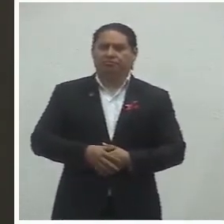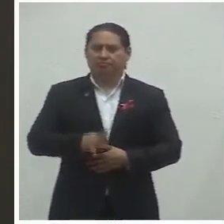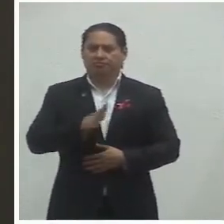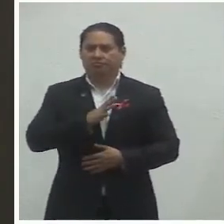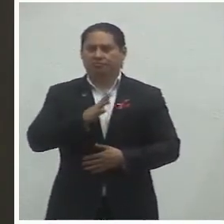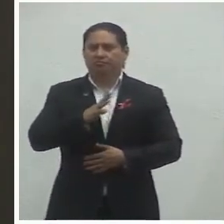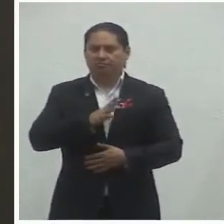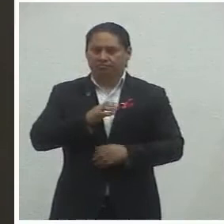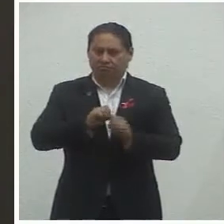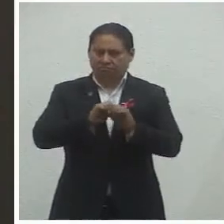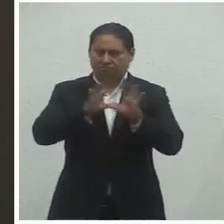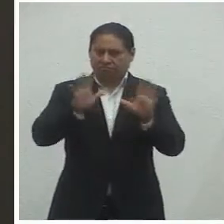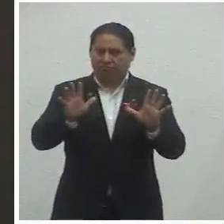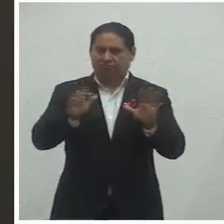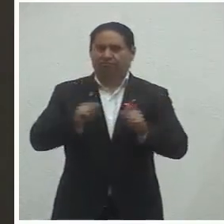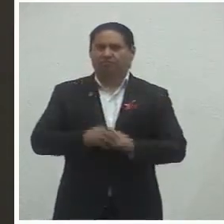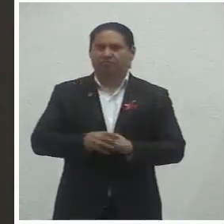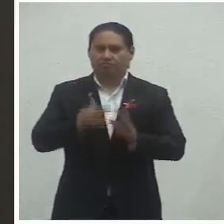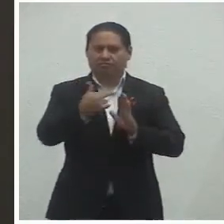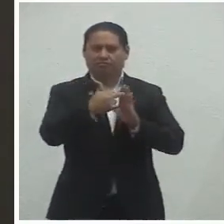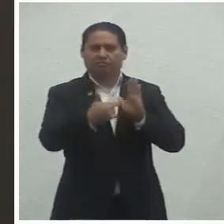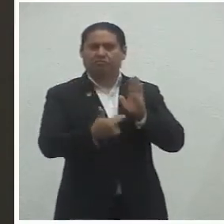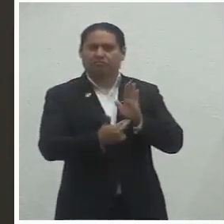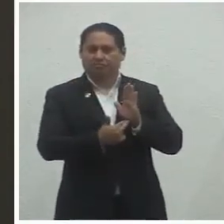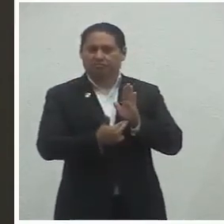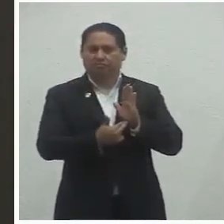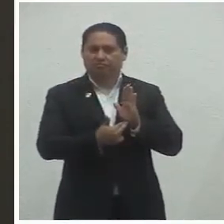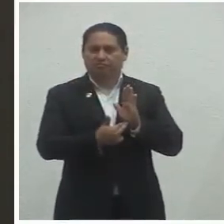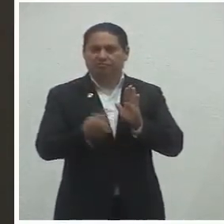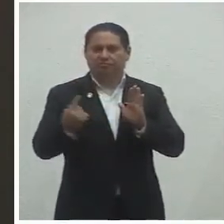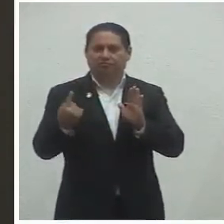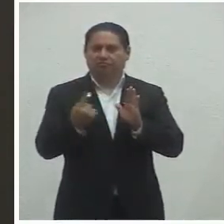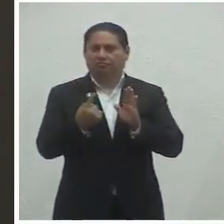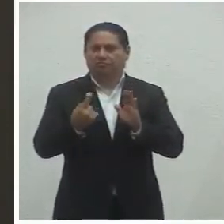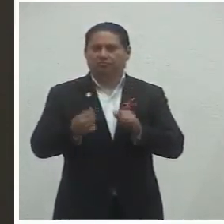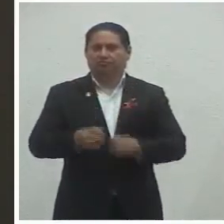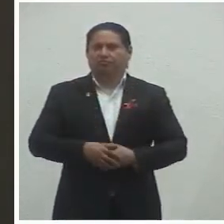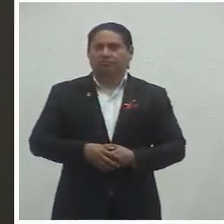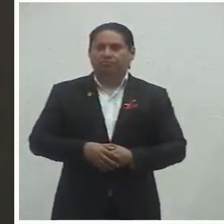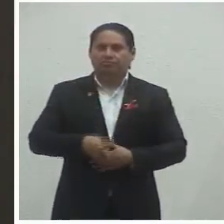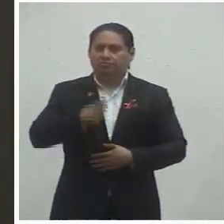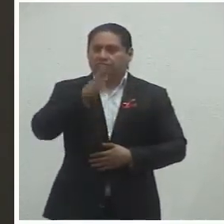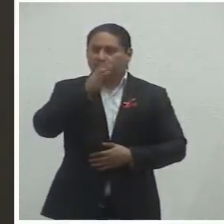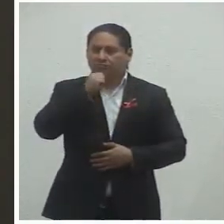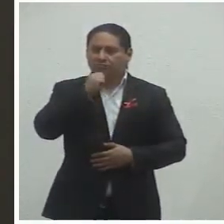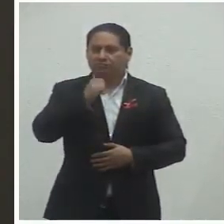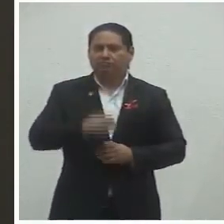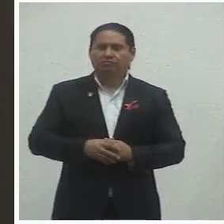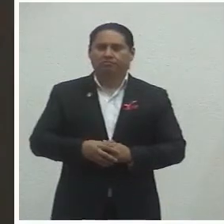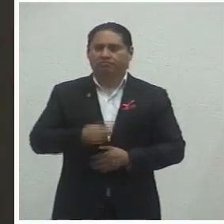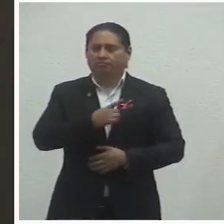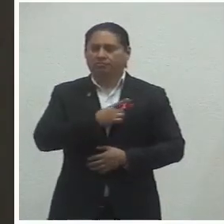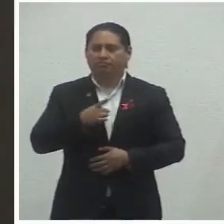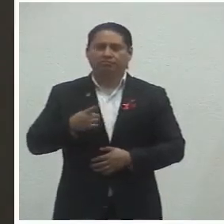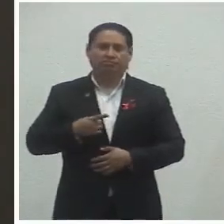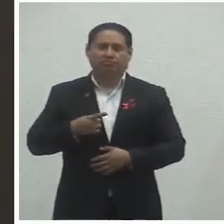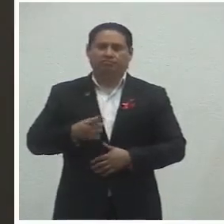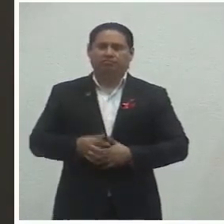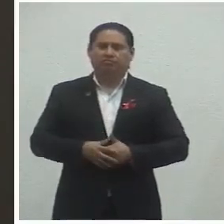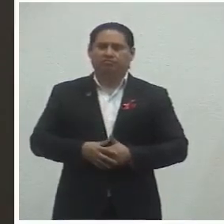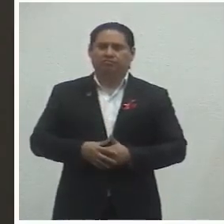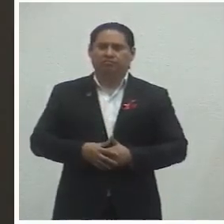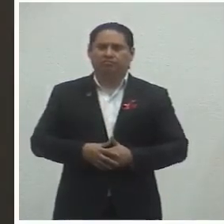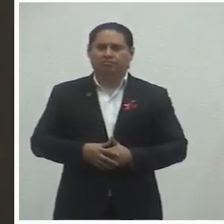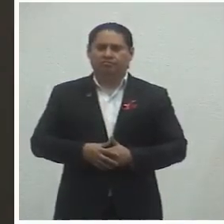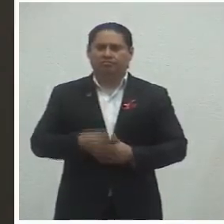marcar claramente las reglas del juego. De ninguna manera se debe permitir que